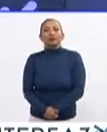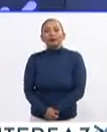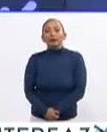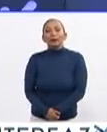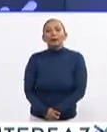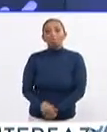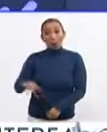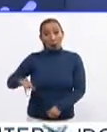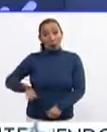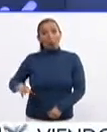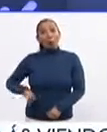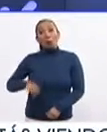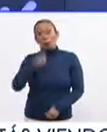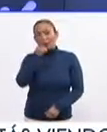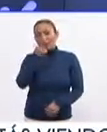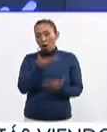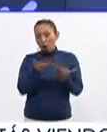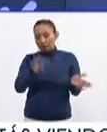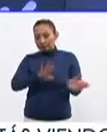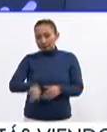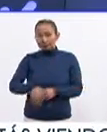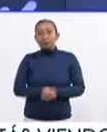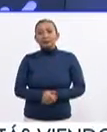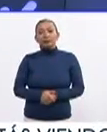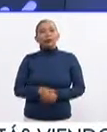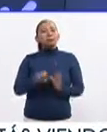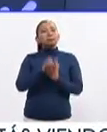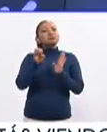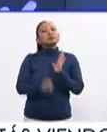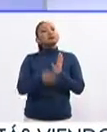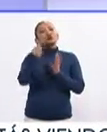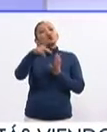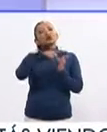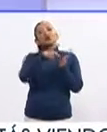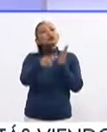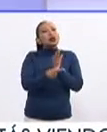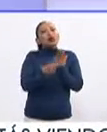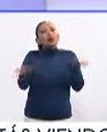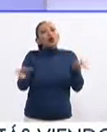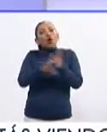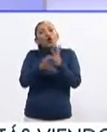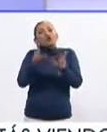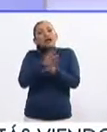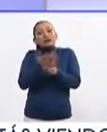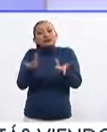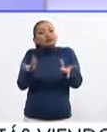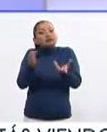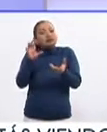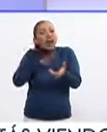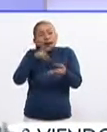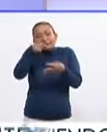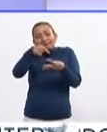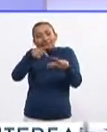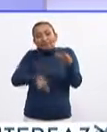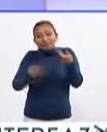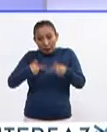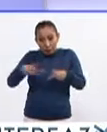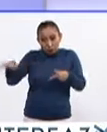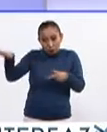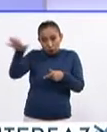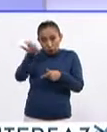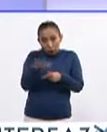Claro, interesante eso que comentas. Ahora bien, por ejemplo, dentro de tu proyecto, ¿qué elementos consideras? La